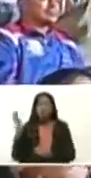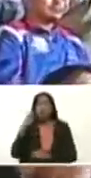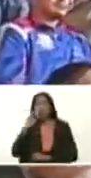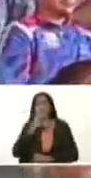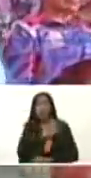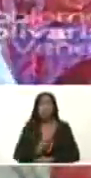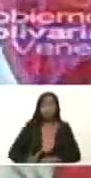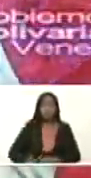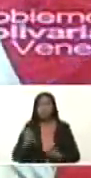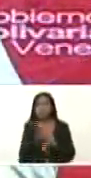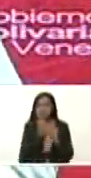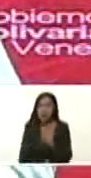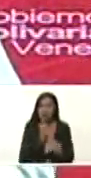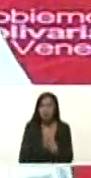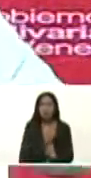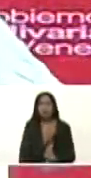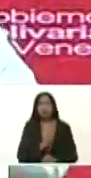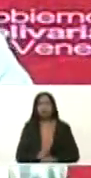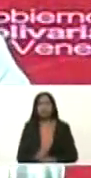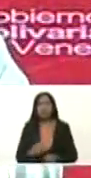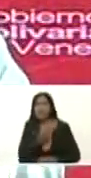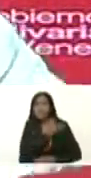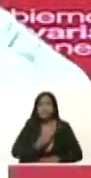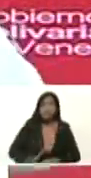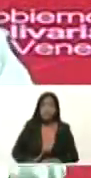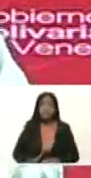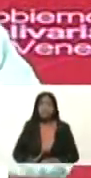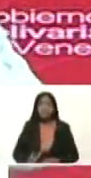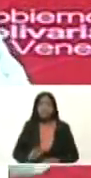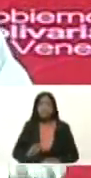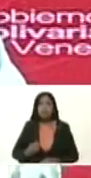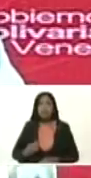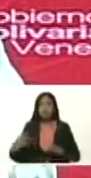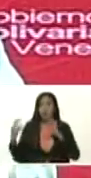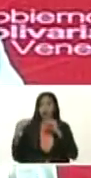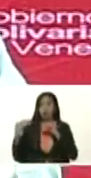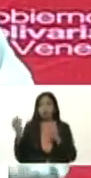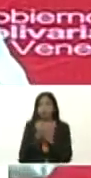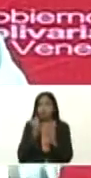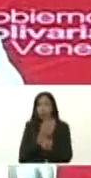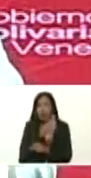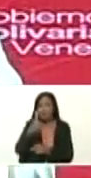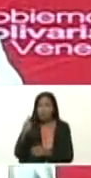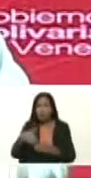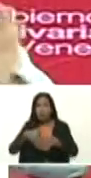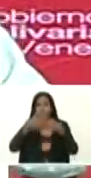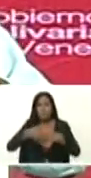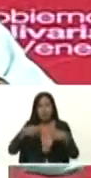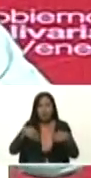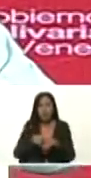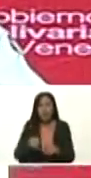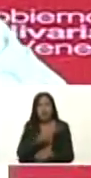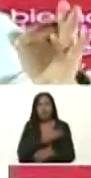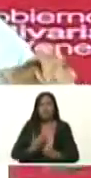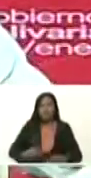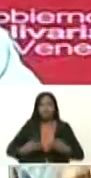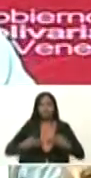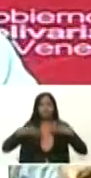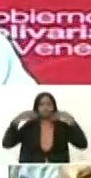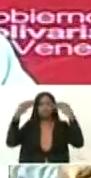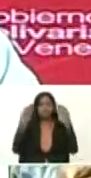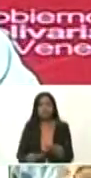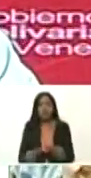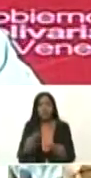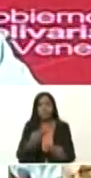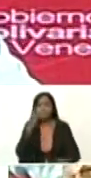presidentes obreros? El presidente que no hable con la clase obrera en su empresa debe entregarme su cargo